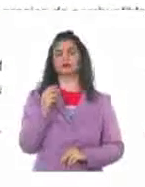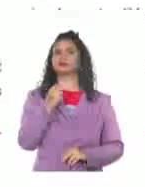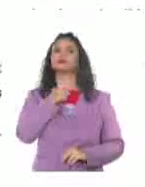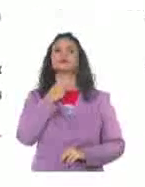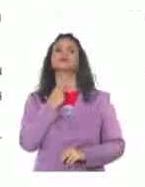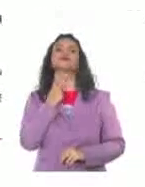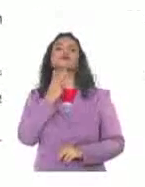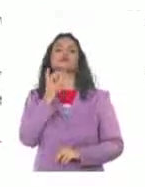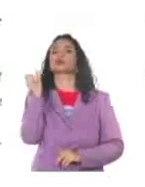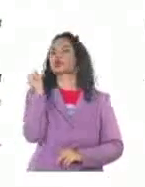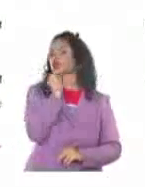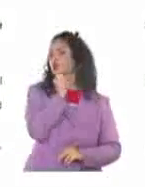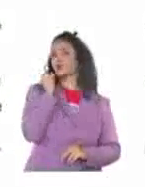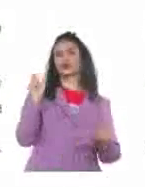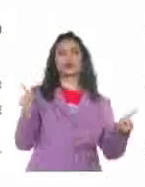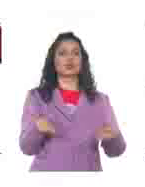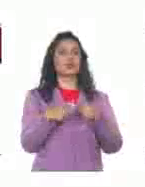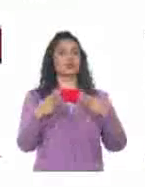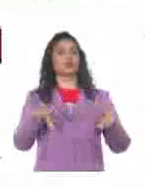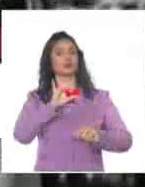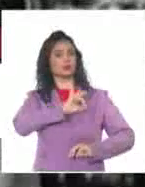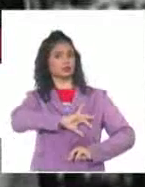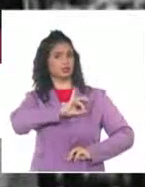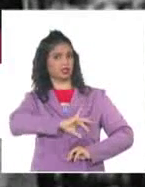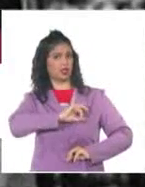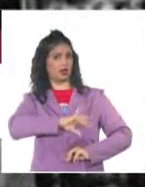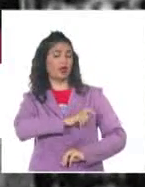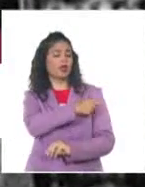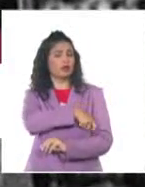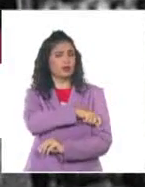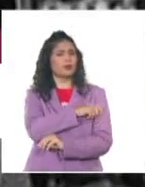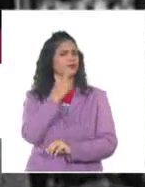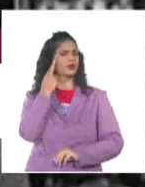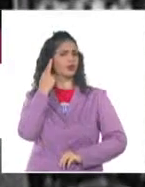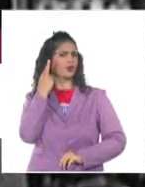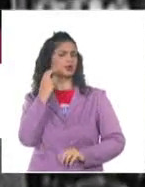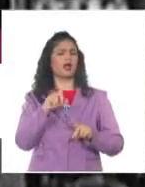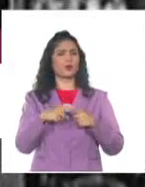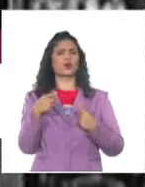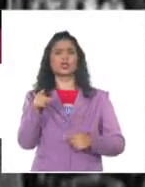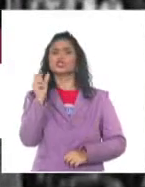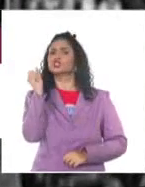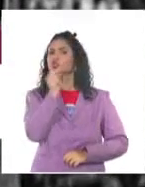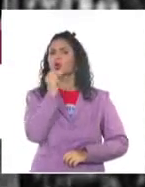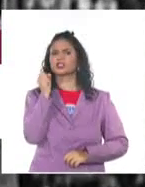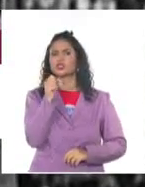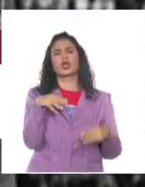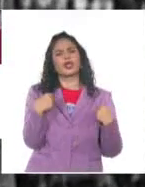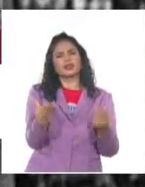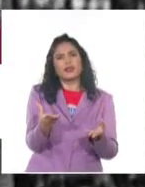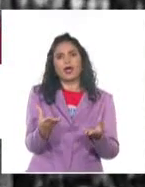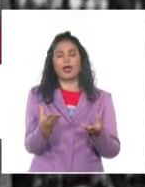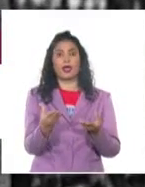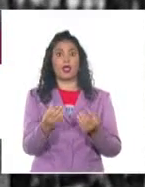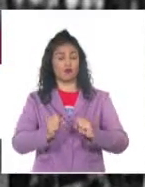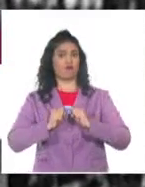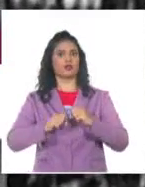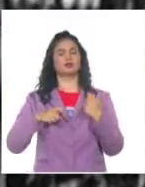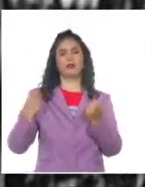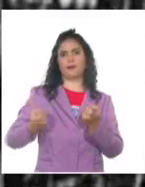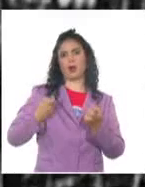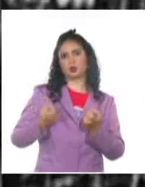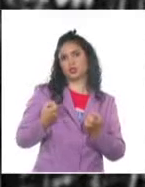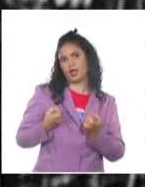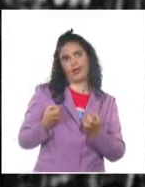música chilena y su obra sigue siendo un símbolo de lucha, esperanza y justicia social, escribió el sitio digital